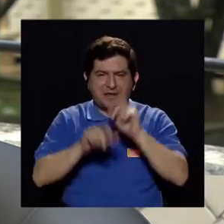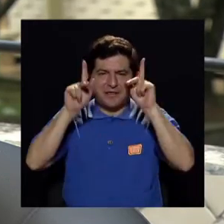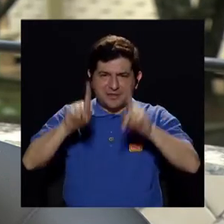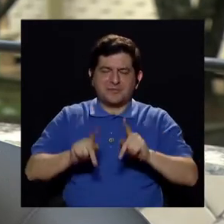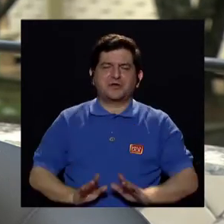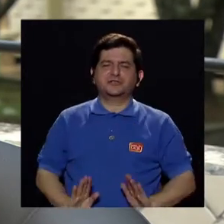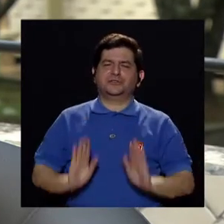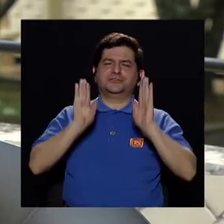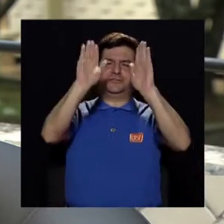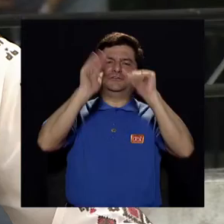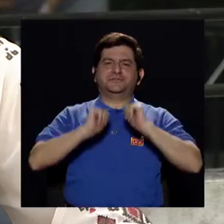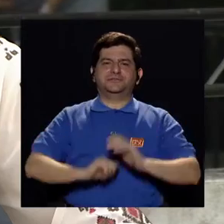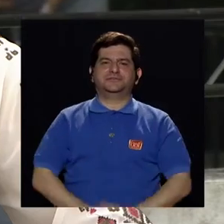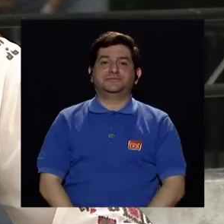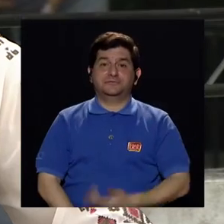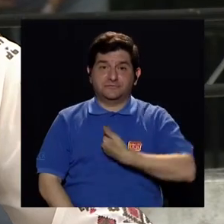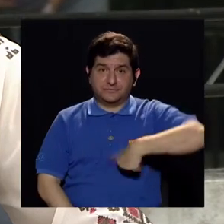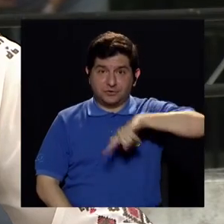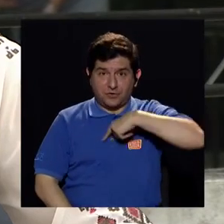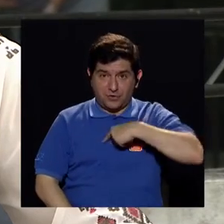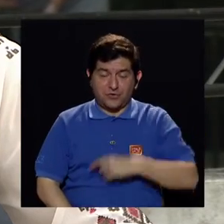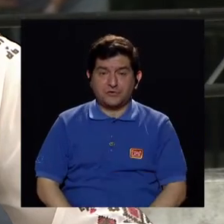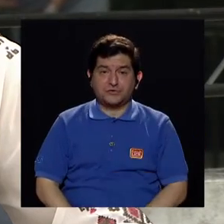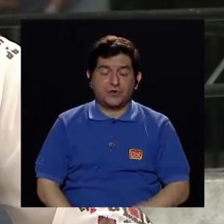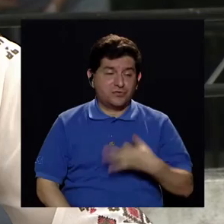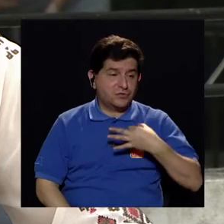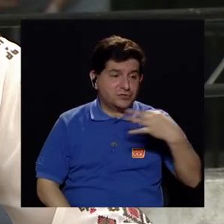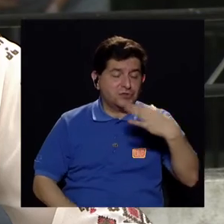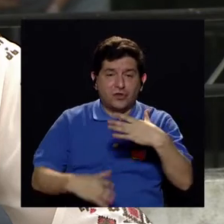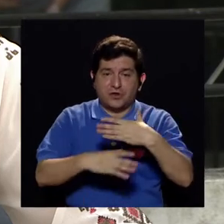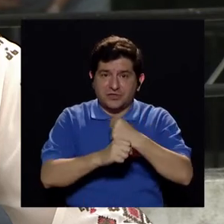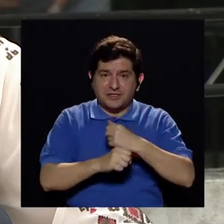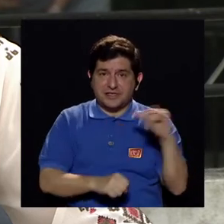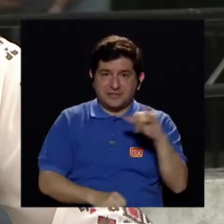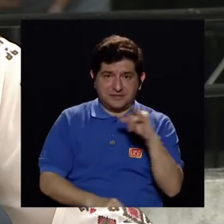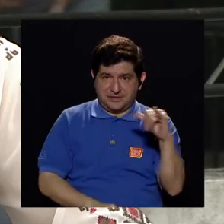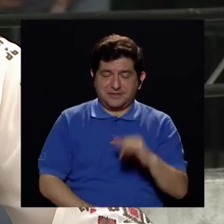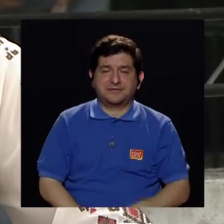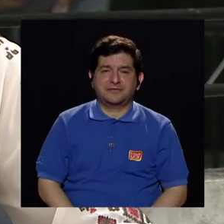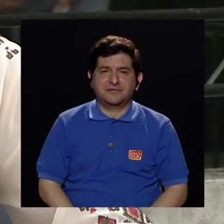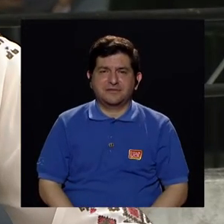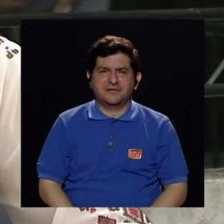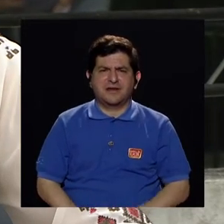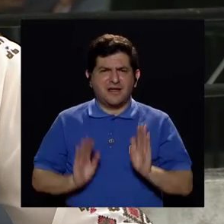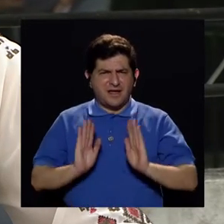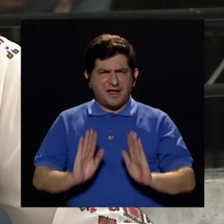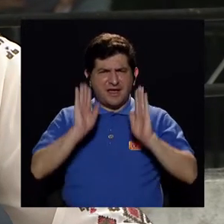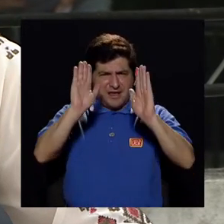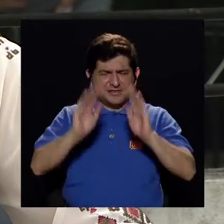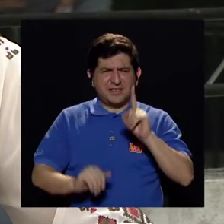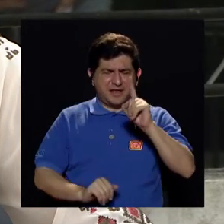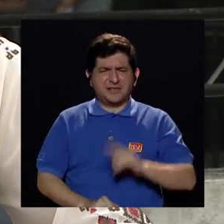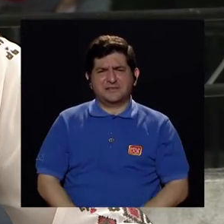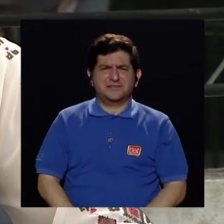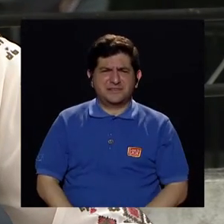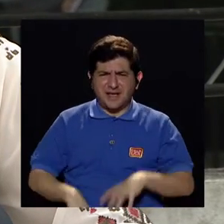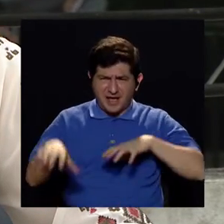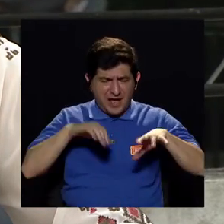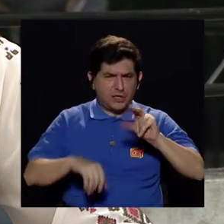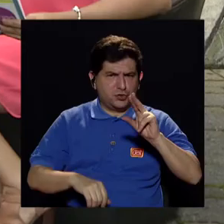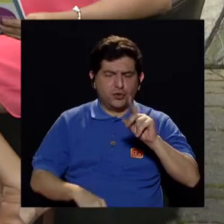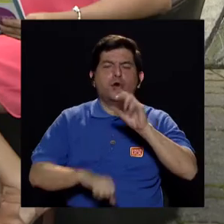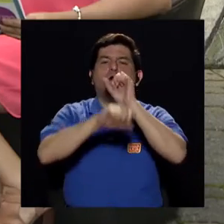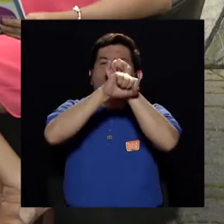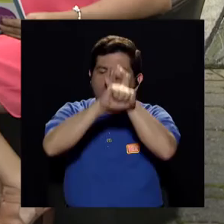personas extraordinarias. Somos lo que hacemos todos los días. La excelencia no es un acto, es un hábito, dijo